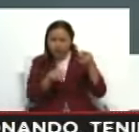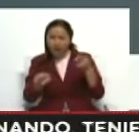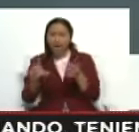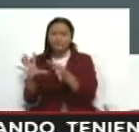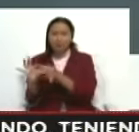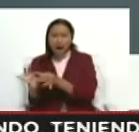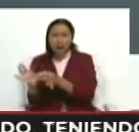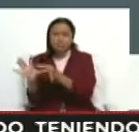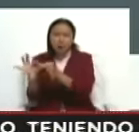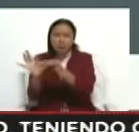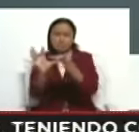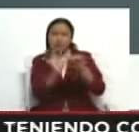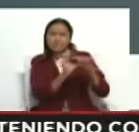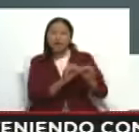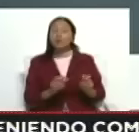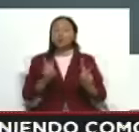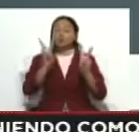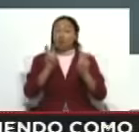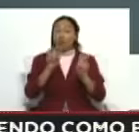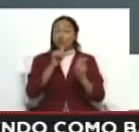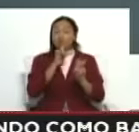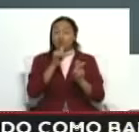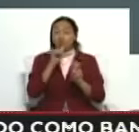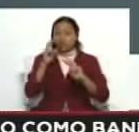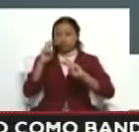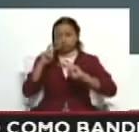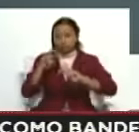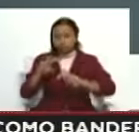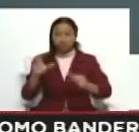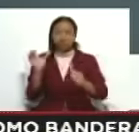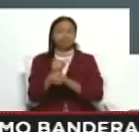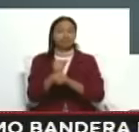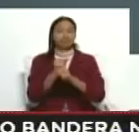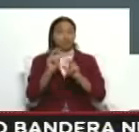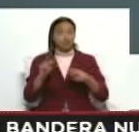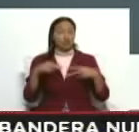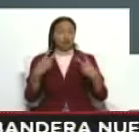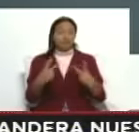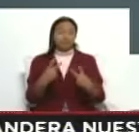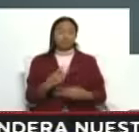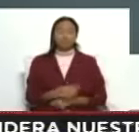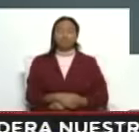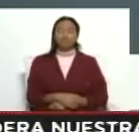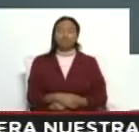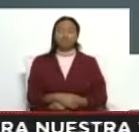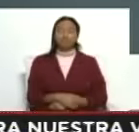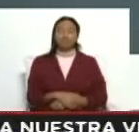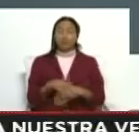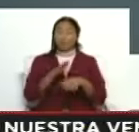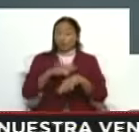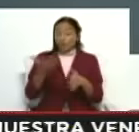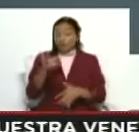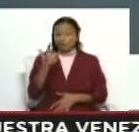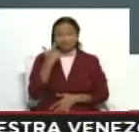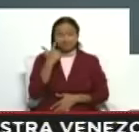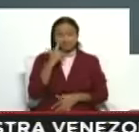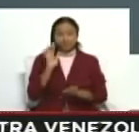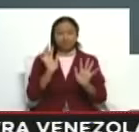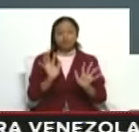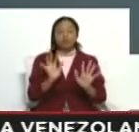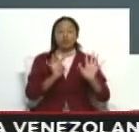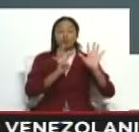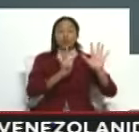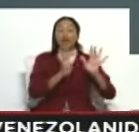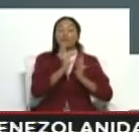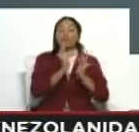con nuevas detenciones, nuevas revelaciones, porque fíjate, cuando ocurre la detención del 9 de abril